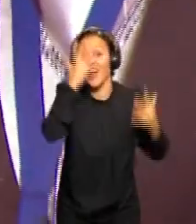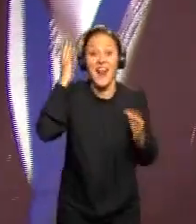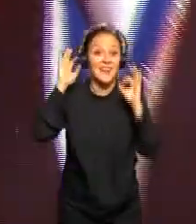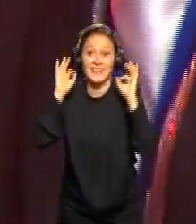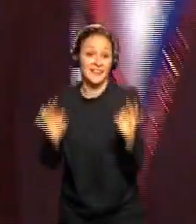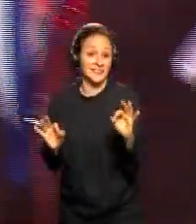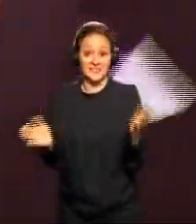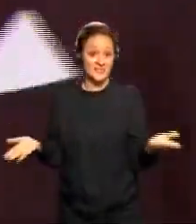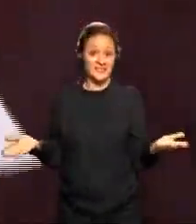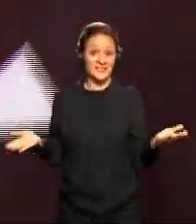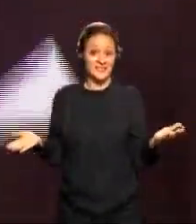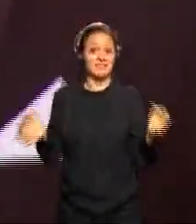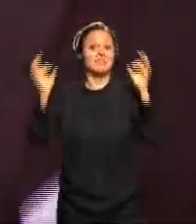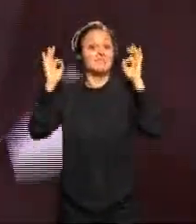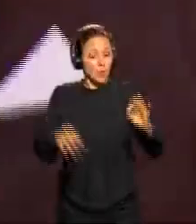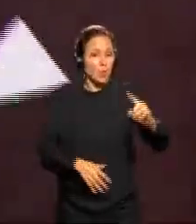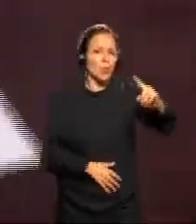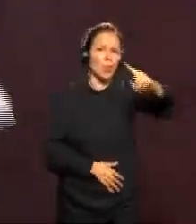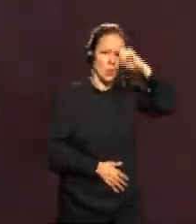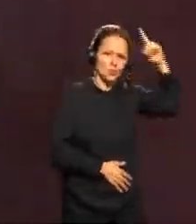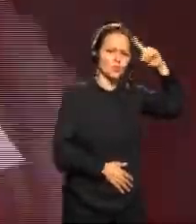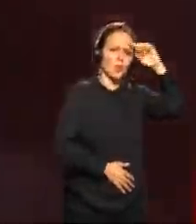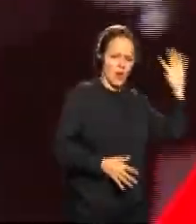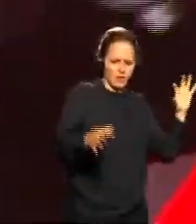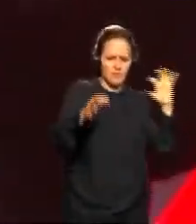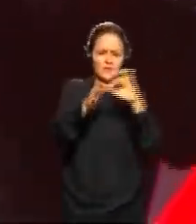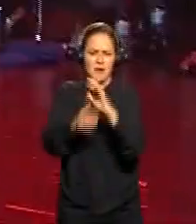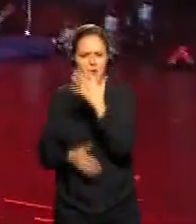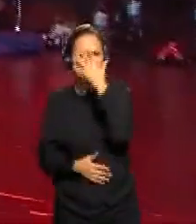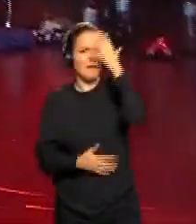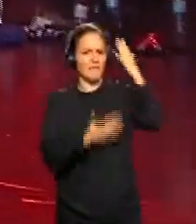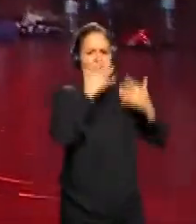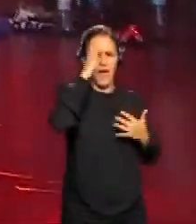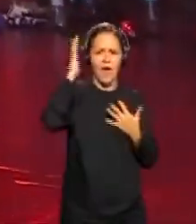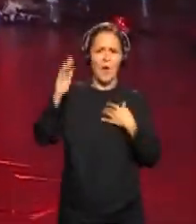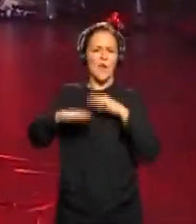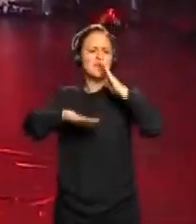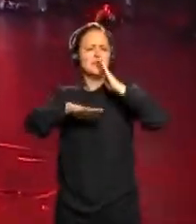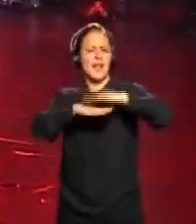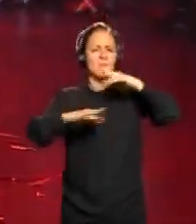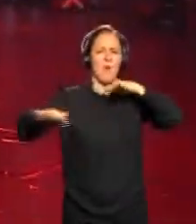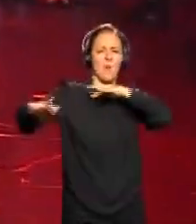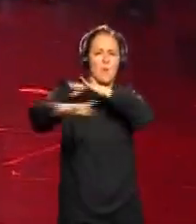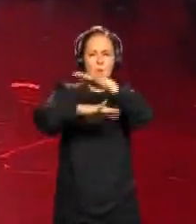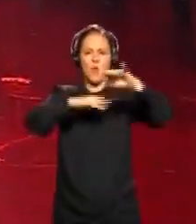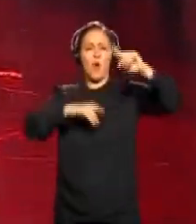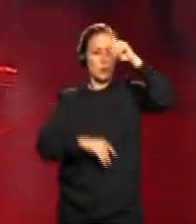carnaval. Es cultura, carnaval.